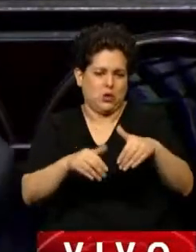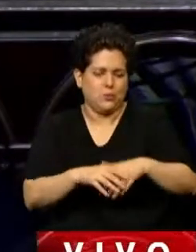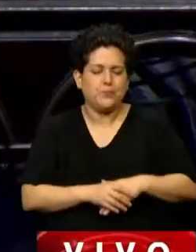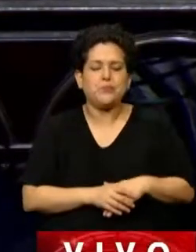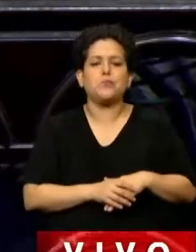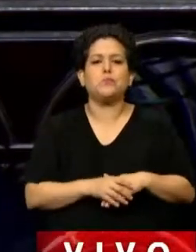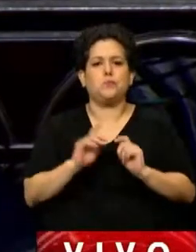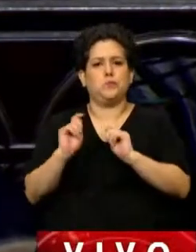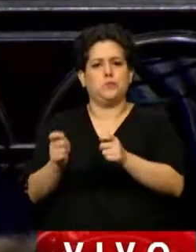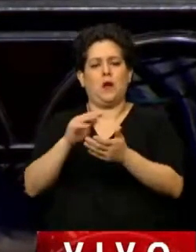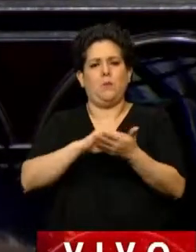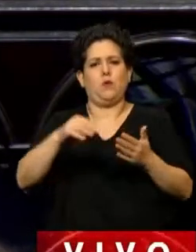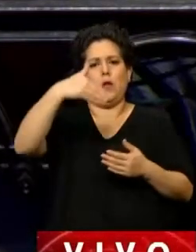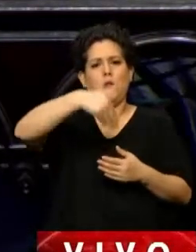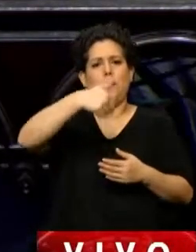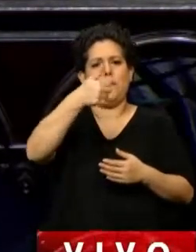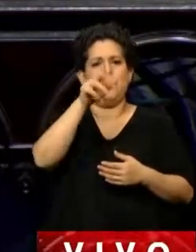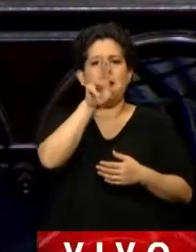palabra.